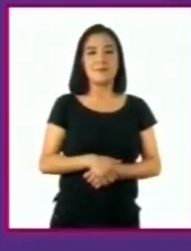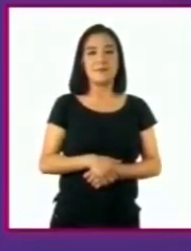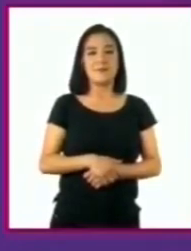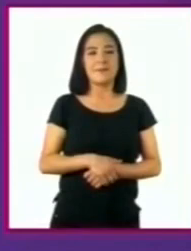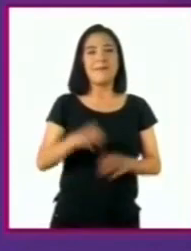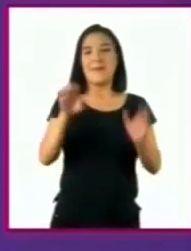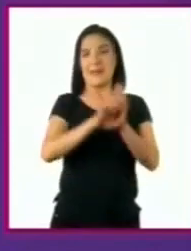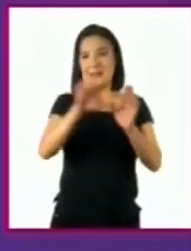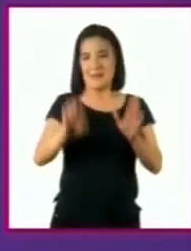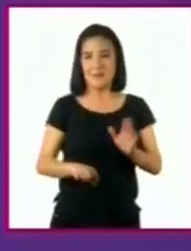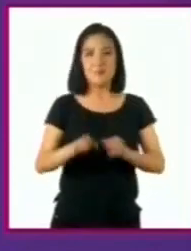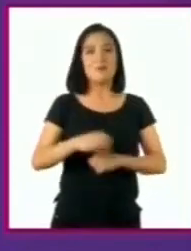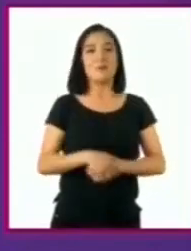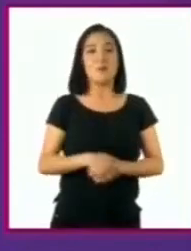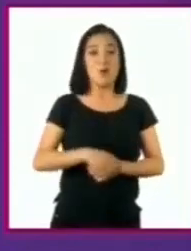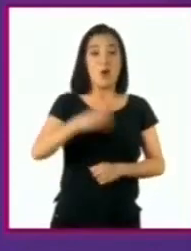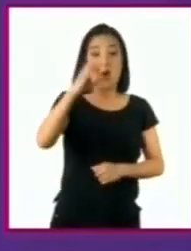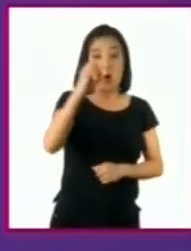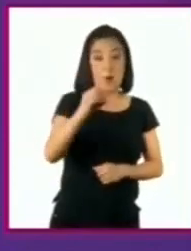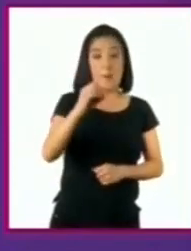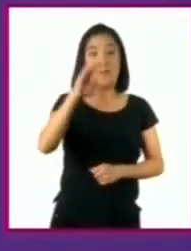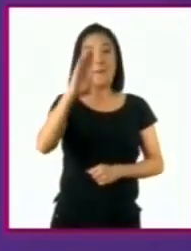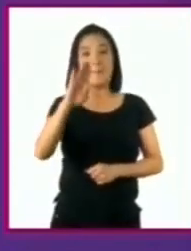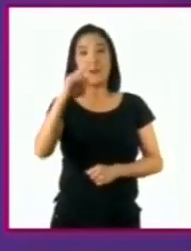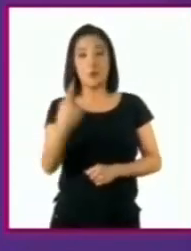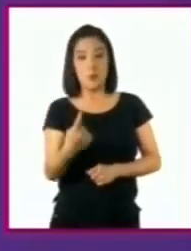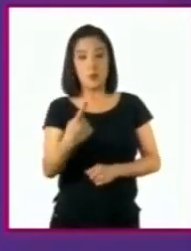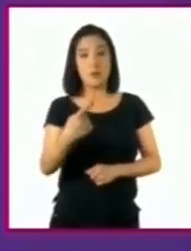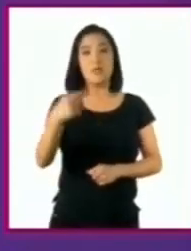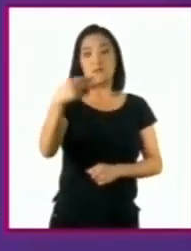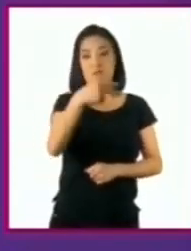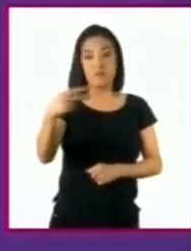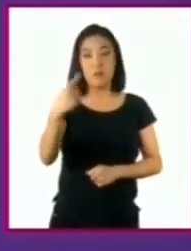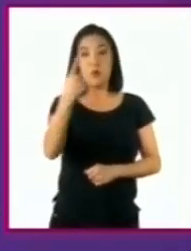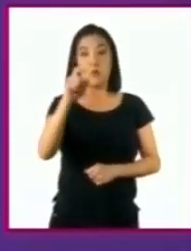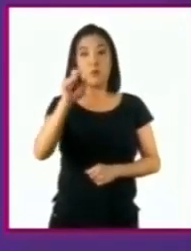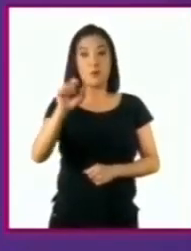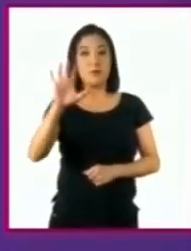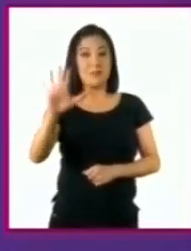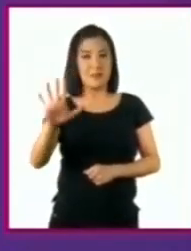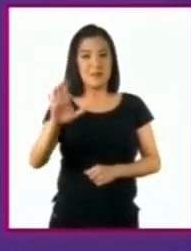Por ejemplo, si OB1 mide 1.5 centímetros,